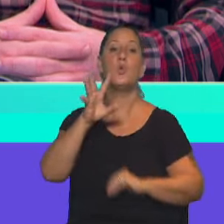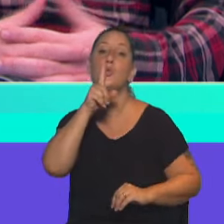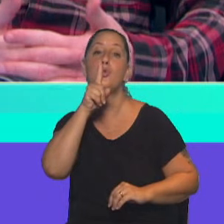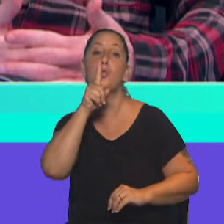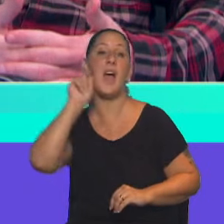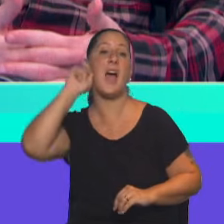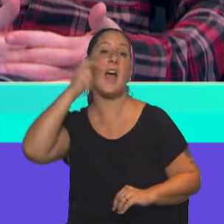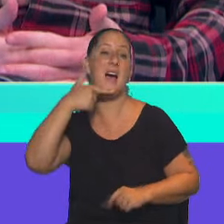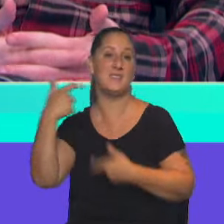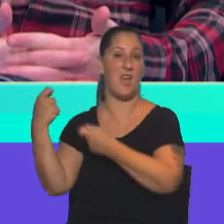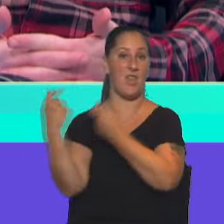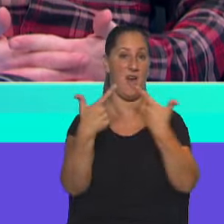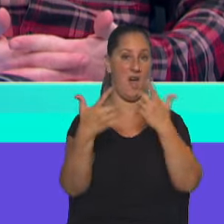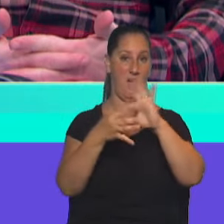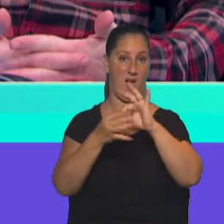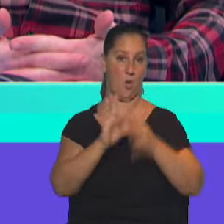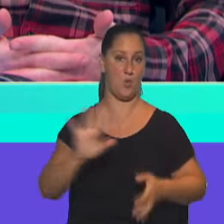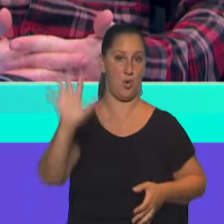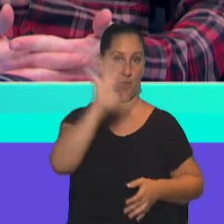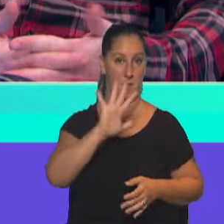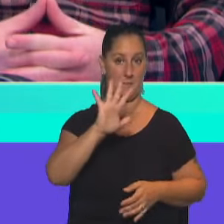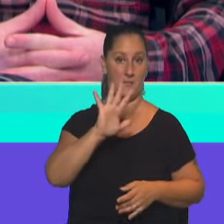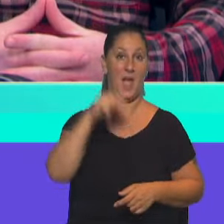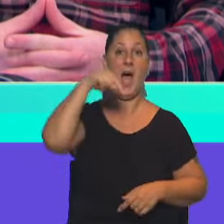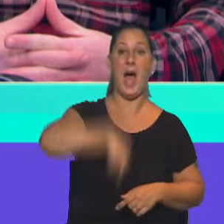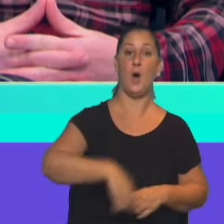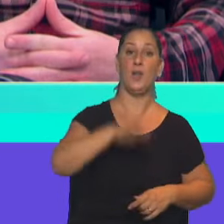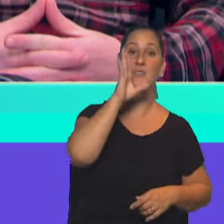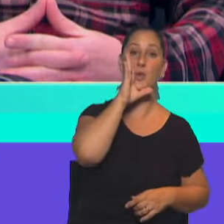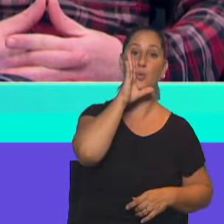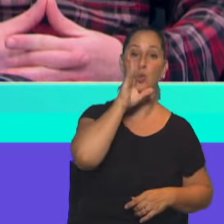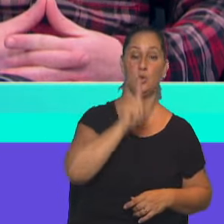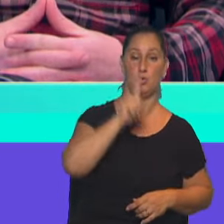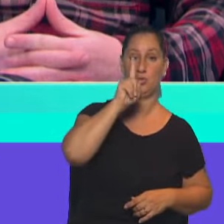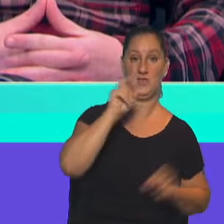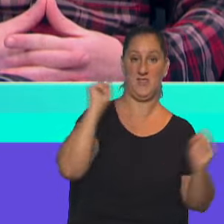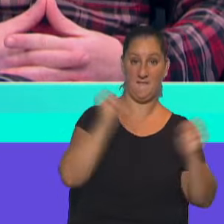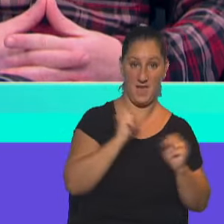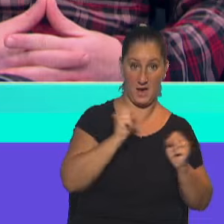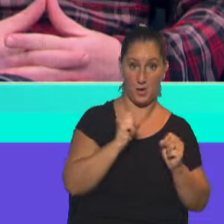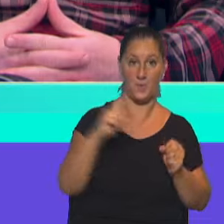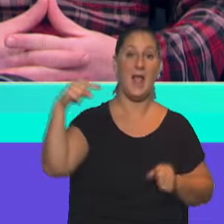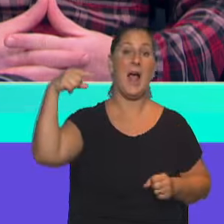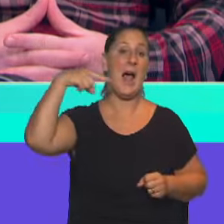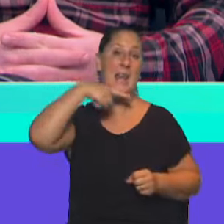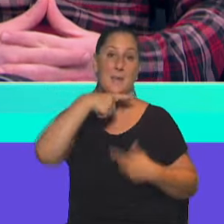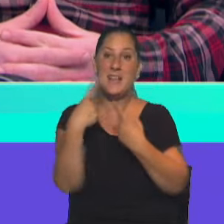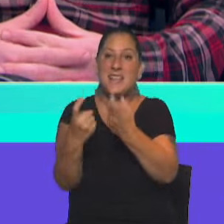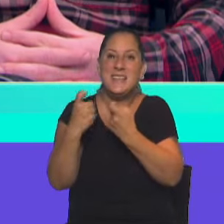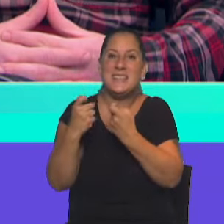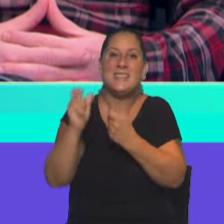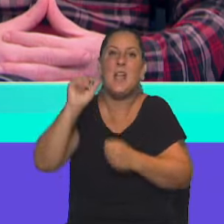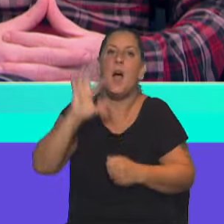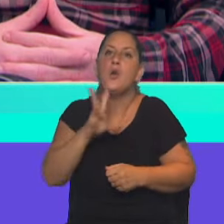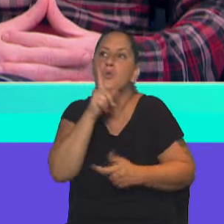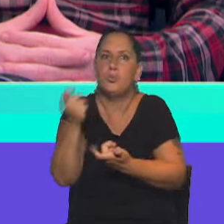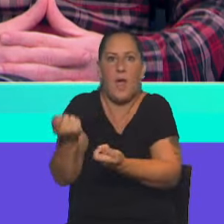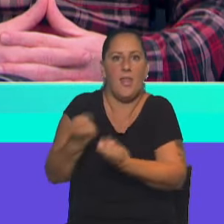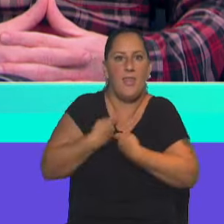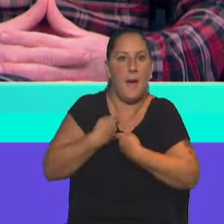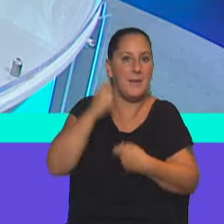versión el hemisferio norte está el invierno alemania por ejemplo necesita el gas ruso necesaria de